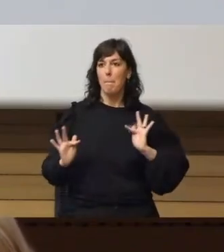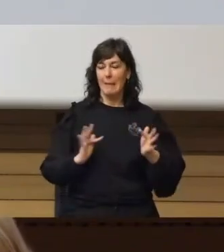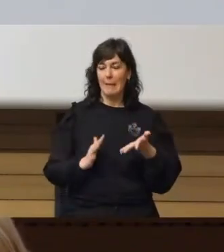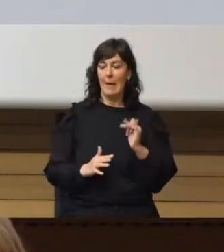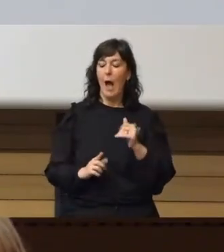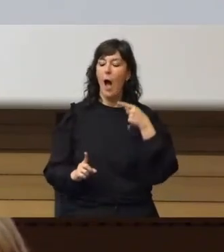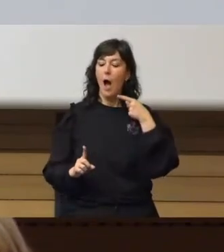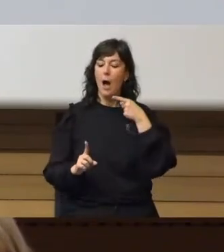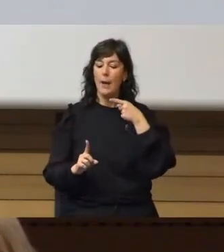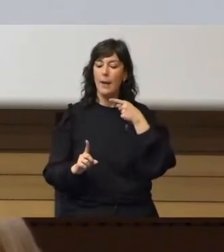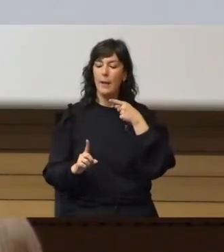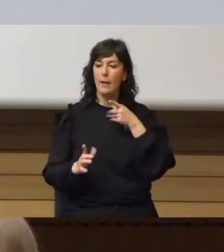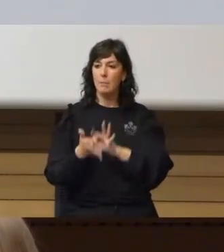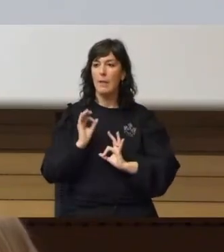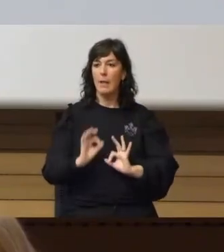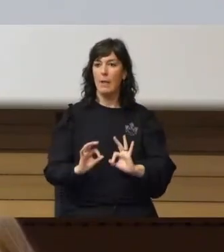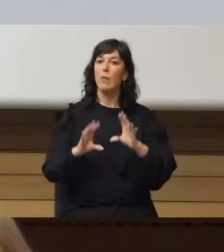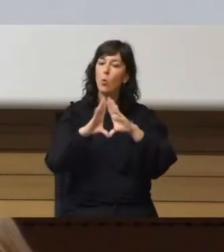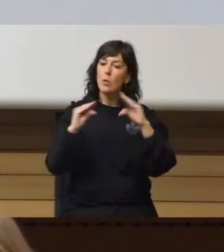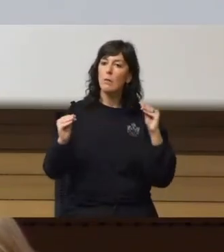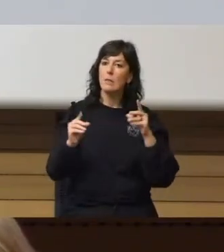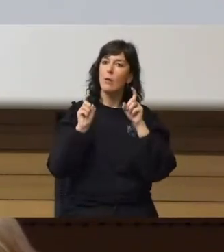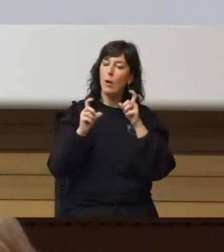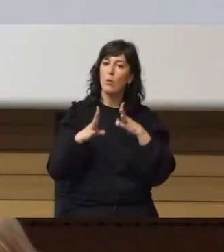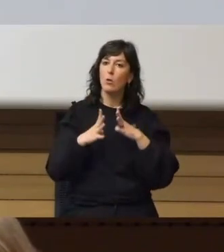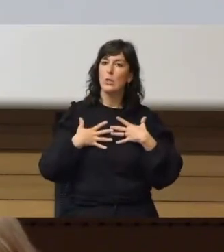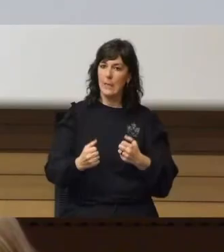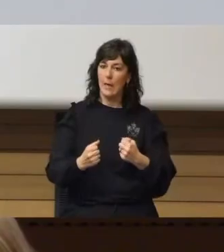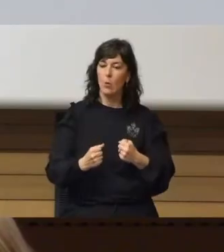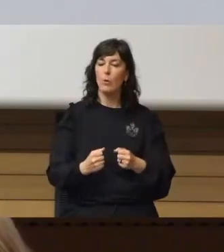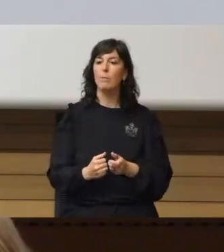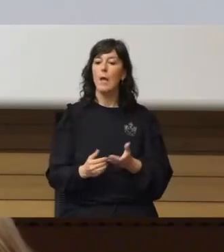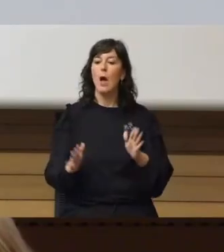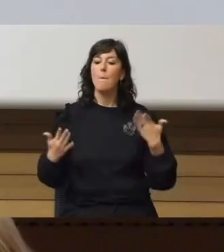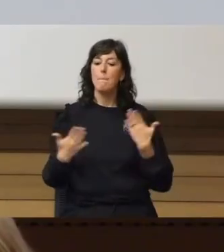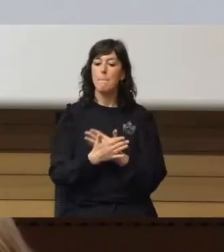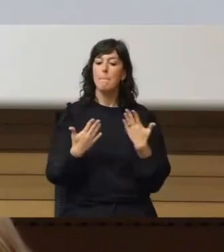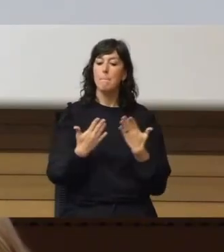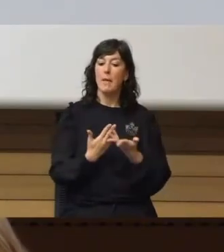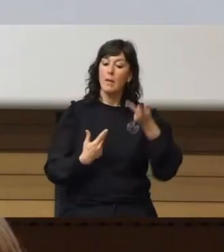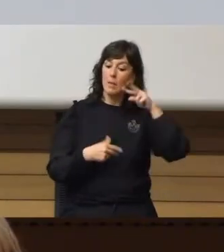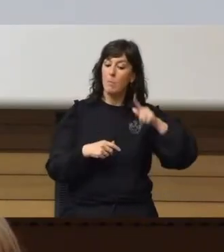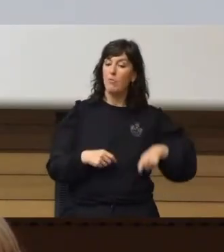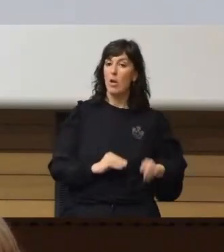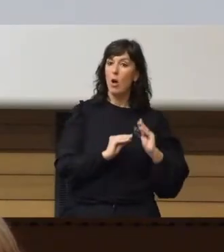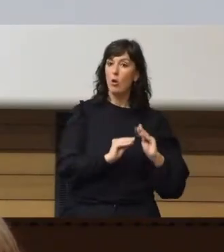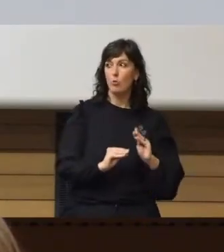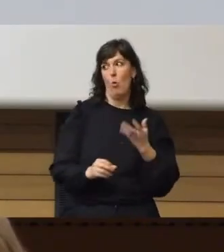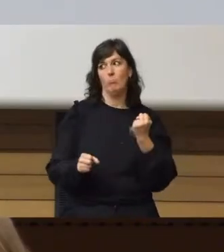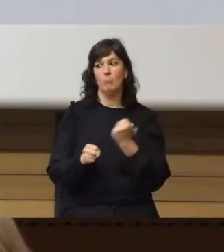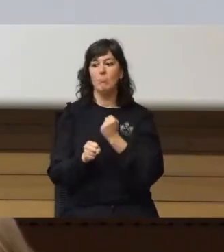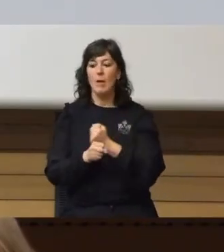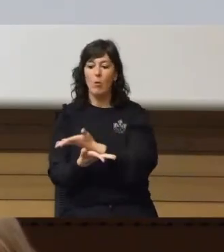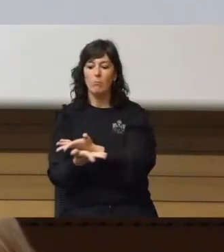especialidad universitaria en educación para la salud. Combina su experiencia profesional con el trabajo de campo, tanto a nivel público